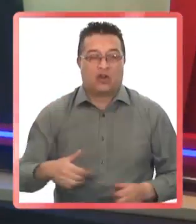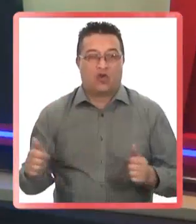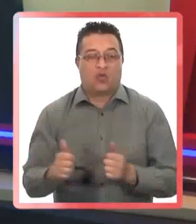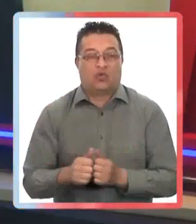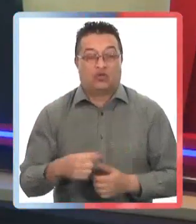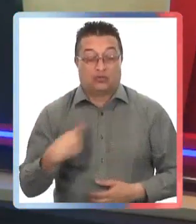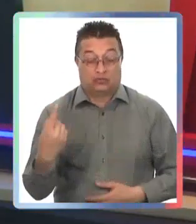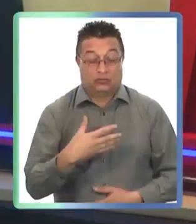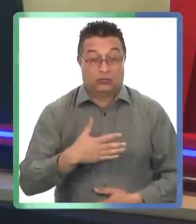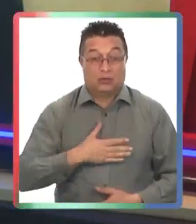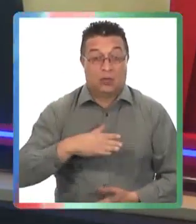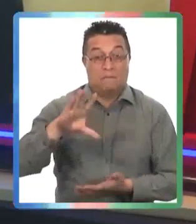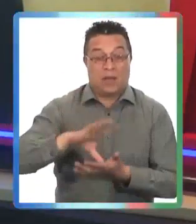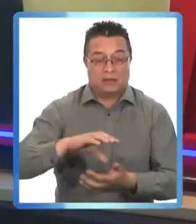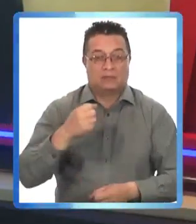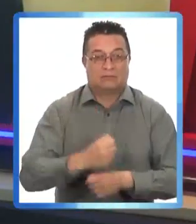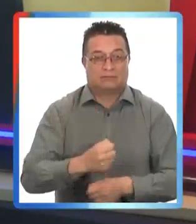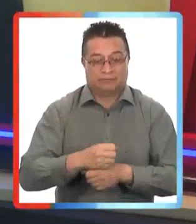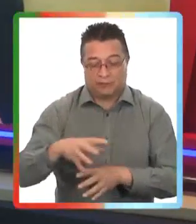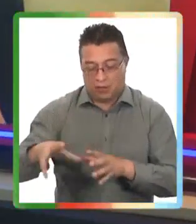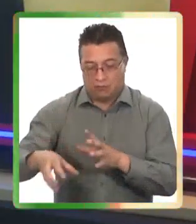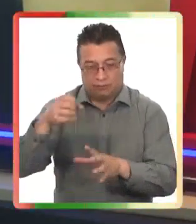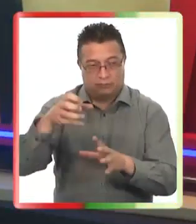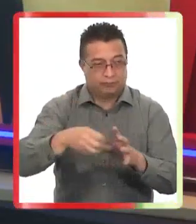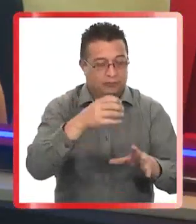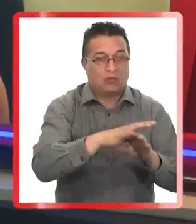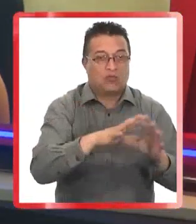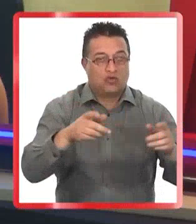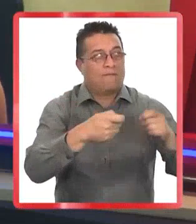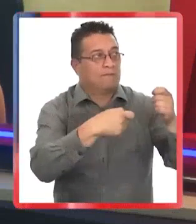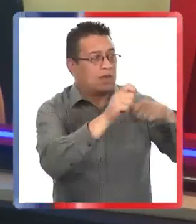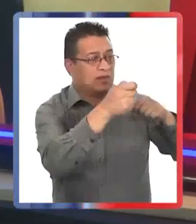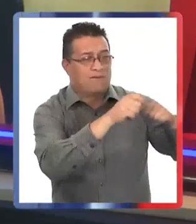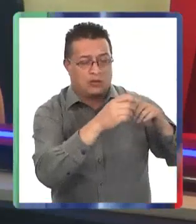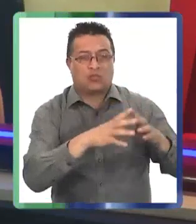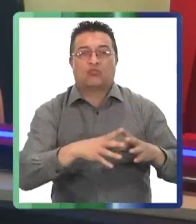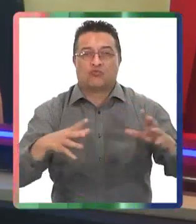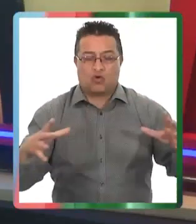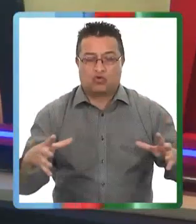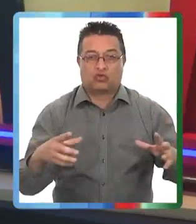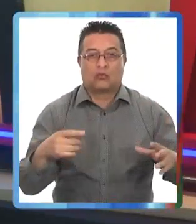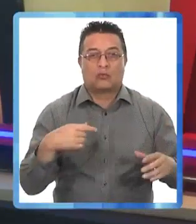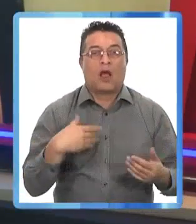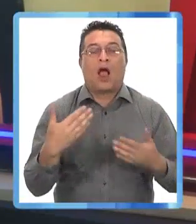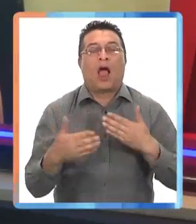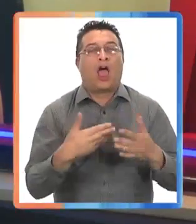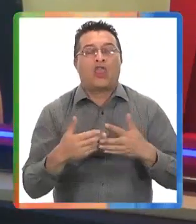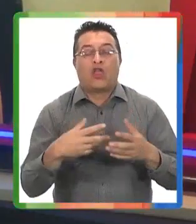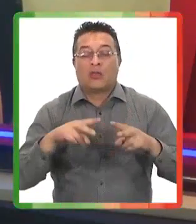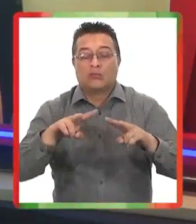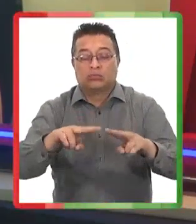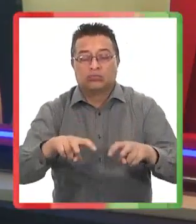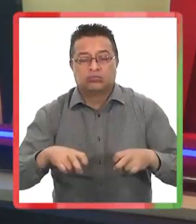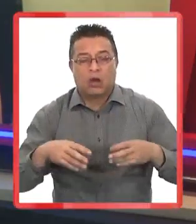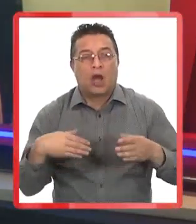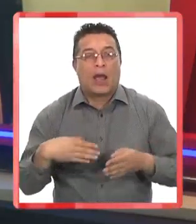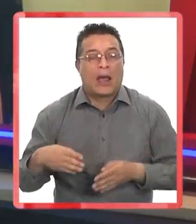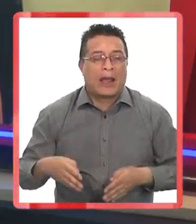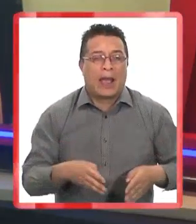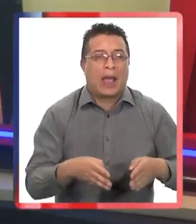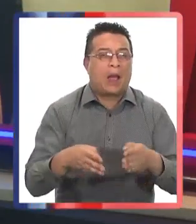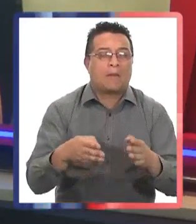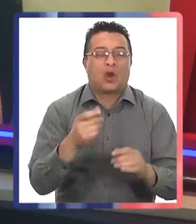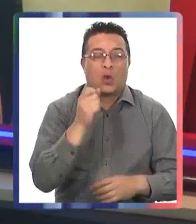¿verdad? Somos un país exportador. ¿Hacia dónde va nuestra agricultura? Le pregunto, ¿qué salto podemos darnos de aquí a